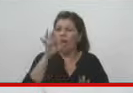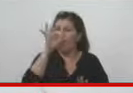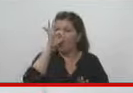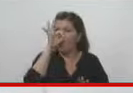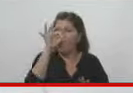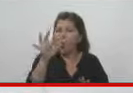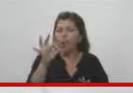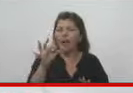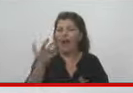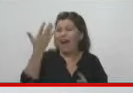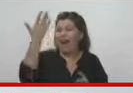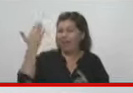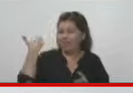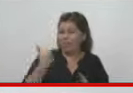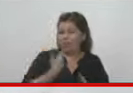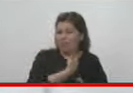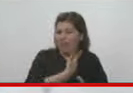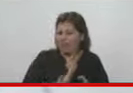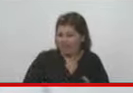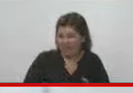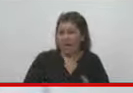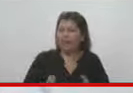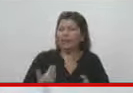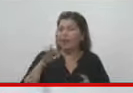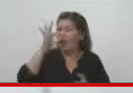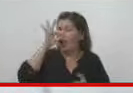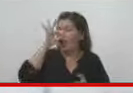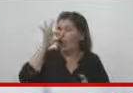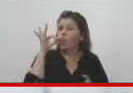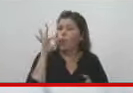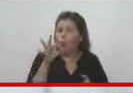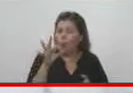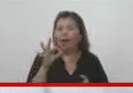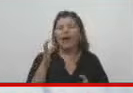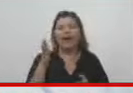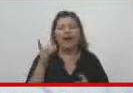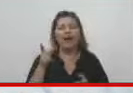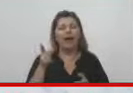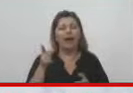ningún presidente o presidenta de la Nación ha esgrimido o ha